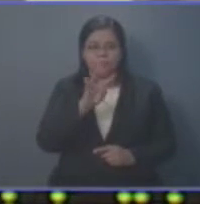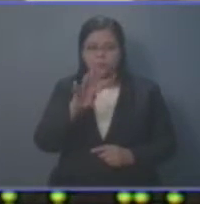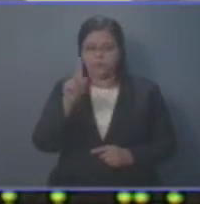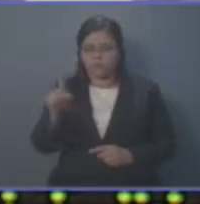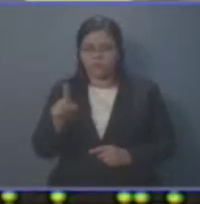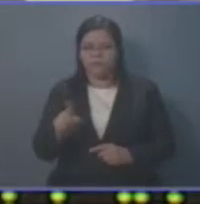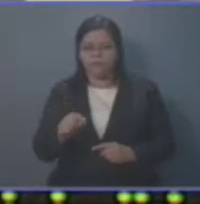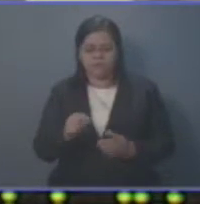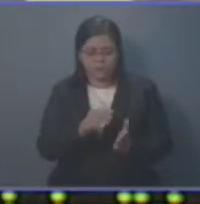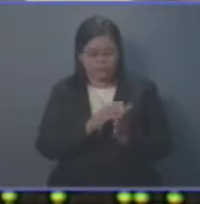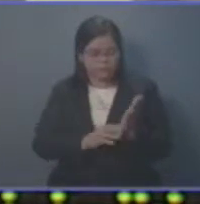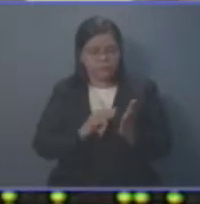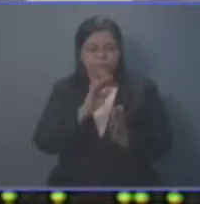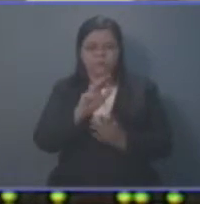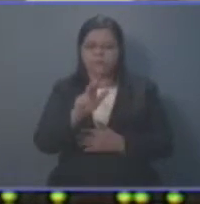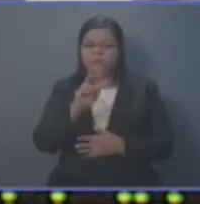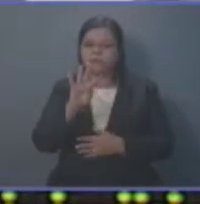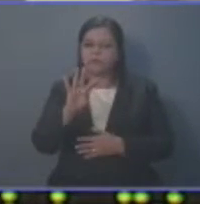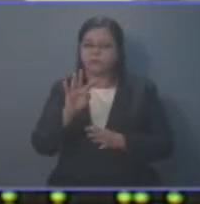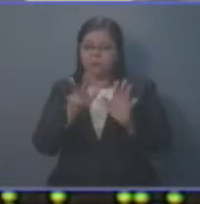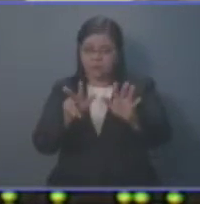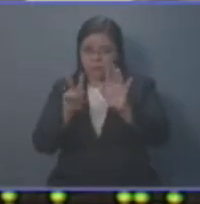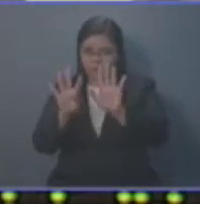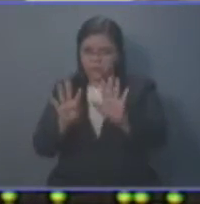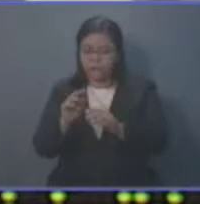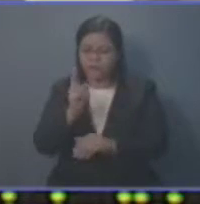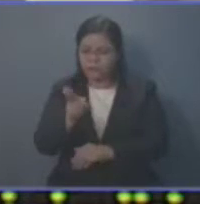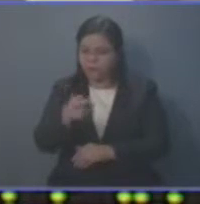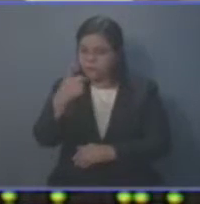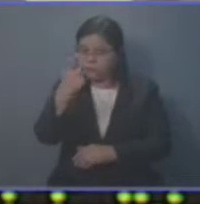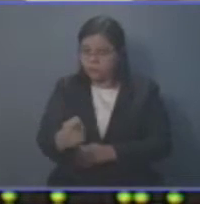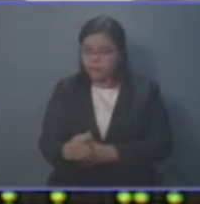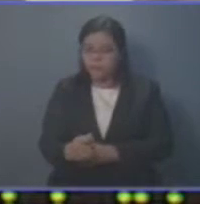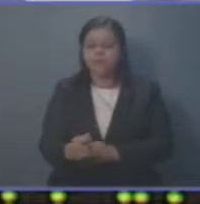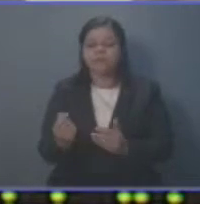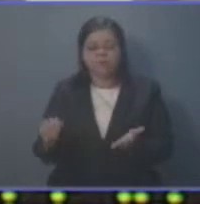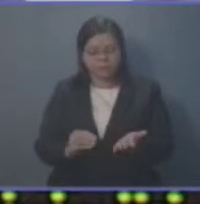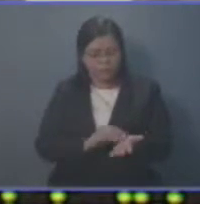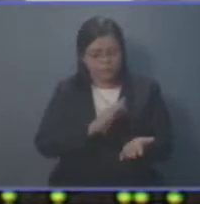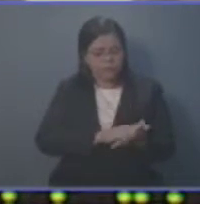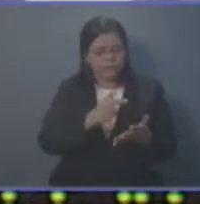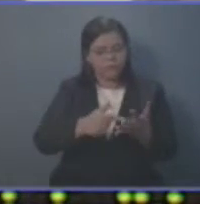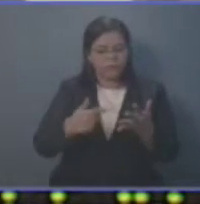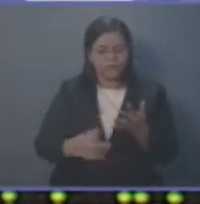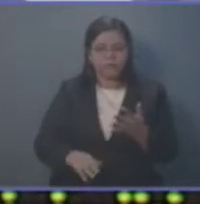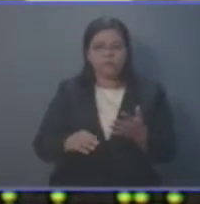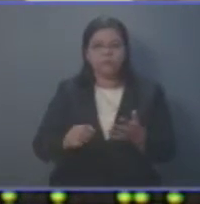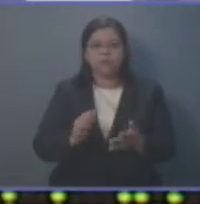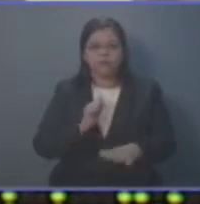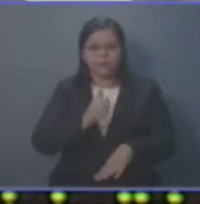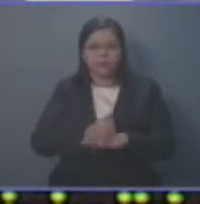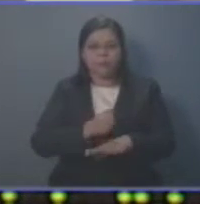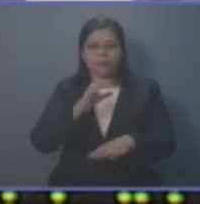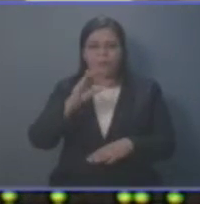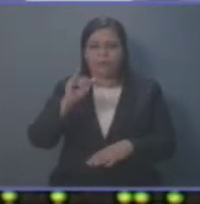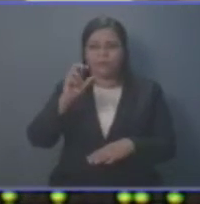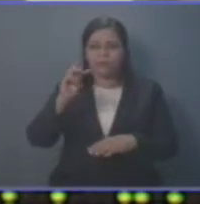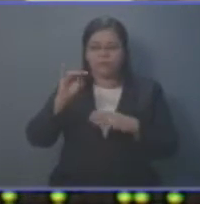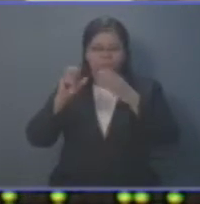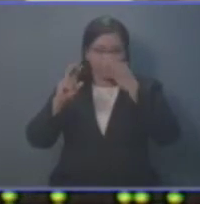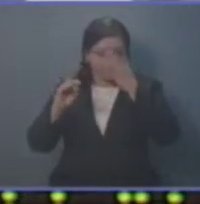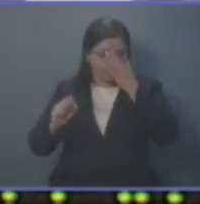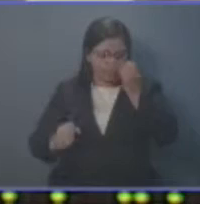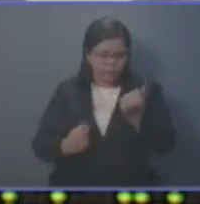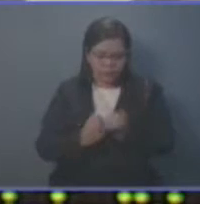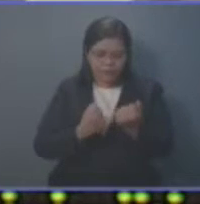número 389 del 23 del mismo mes y año, se emitió la ley de creación del fideicomiso de apoyo a la producción de